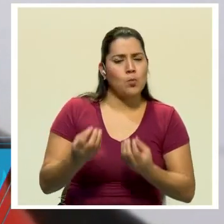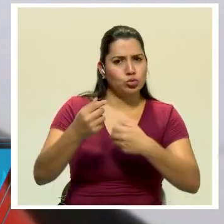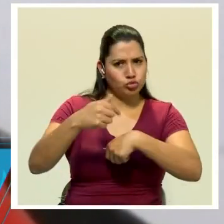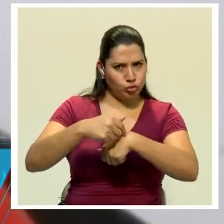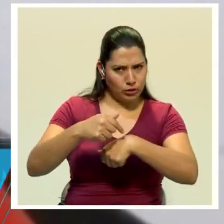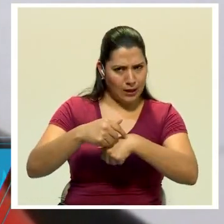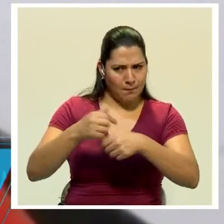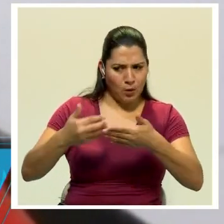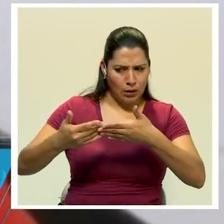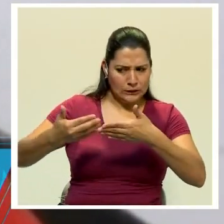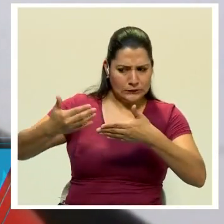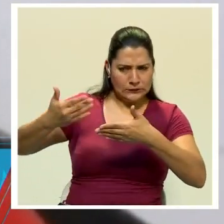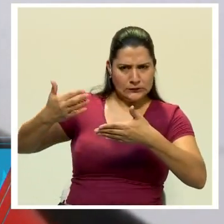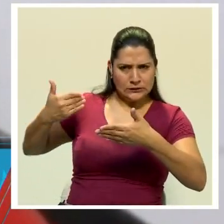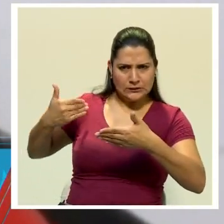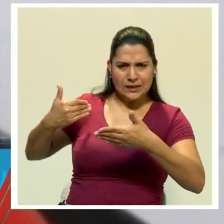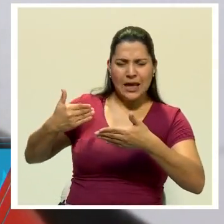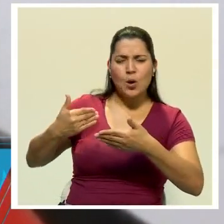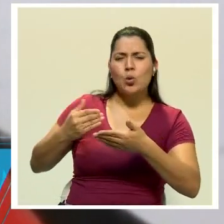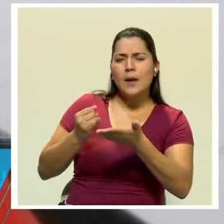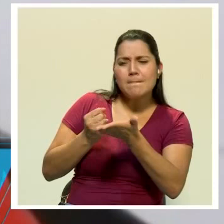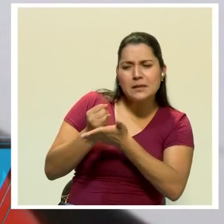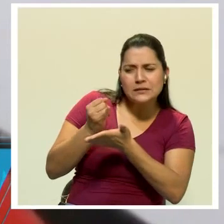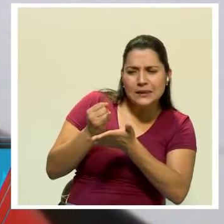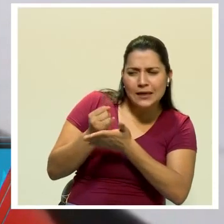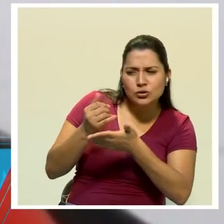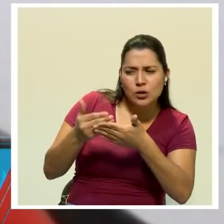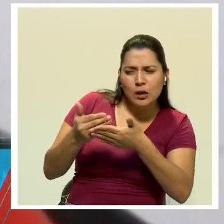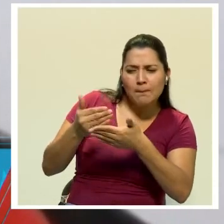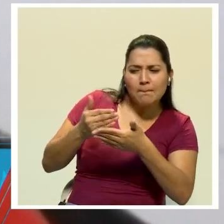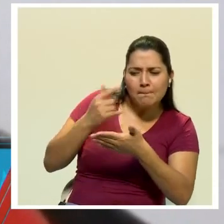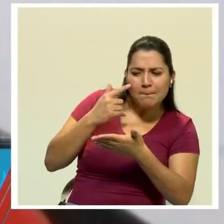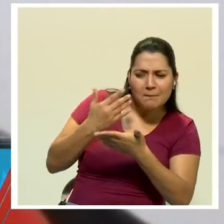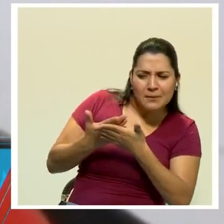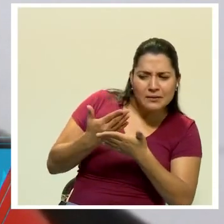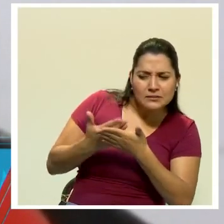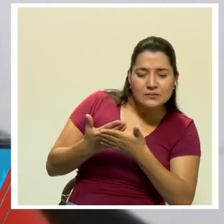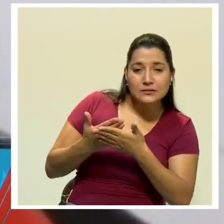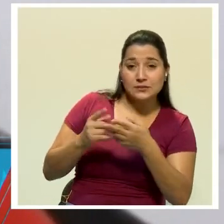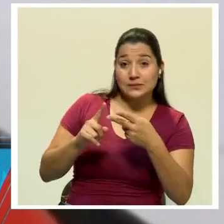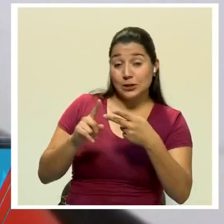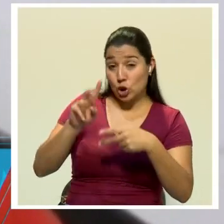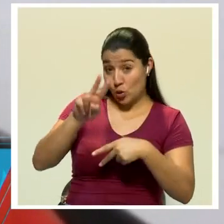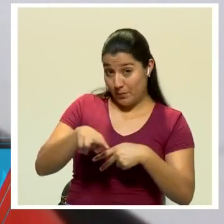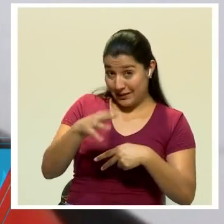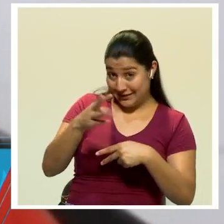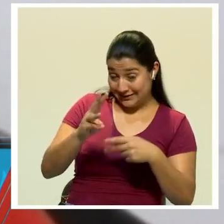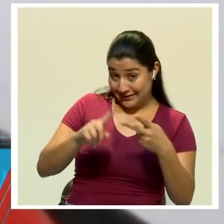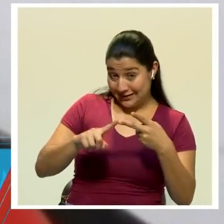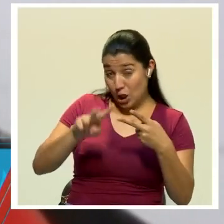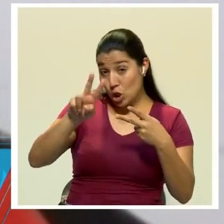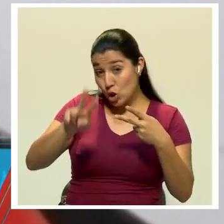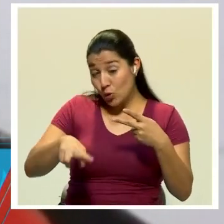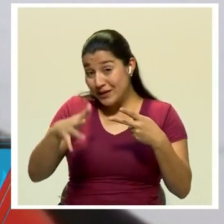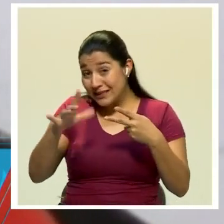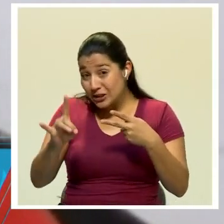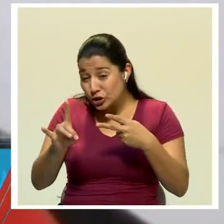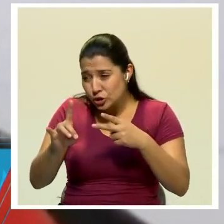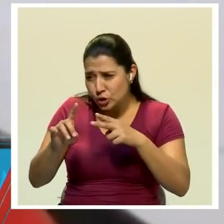de prefactibilidad que se hizo en el año 2016, en el año 2018 se hizo un estudio de ingeniería de